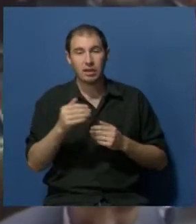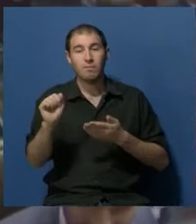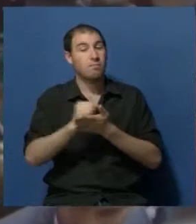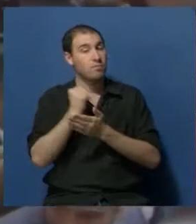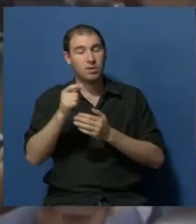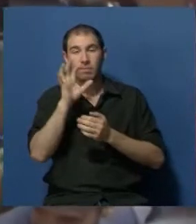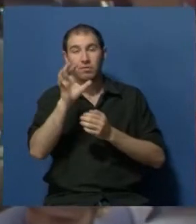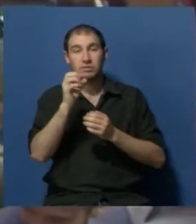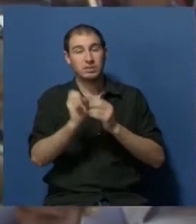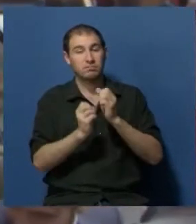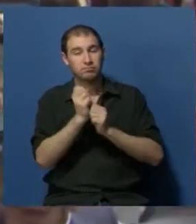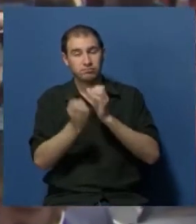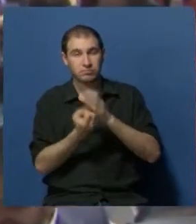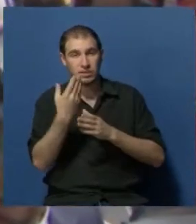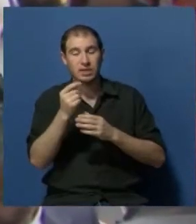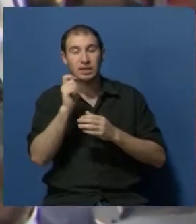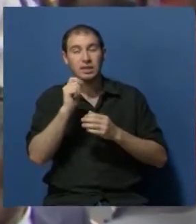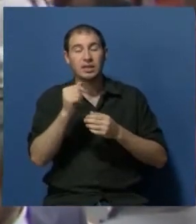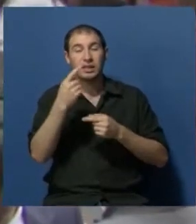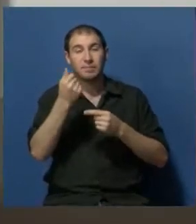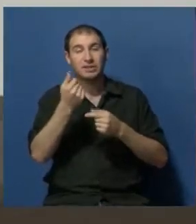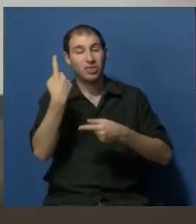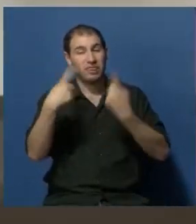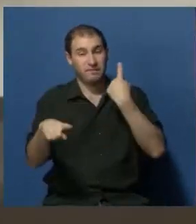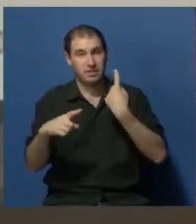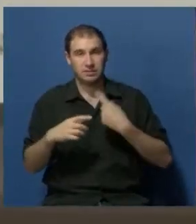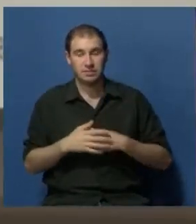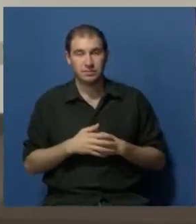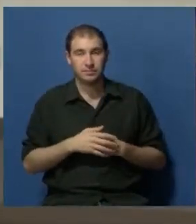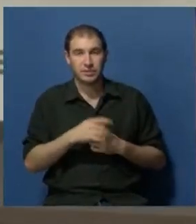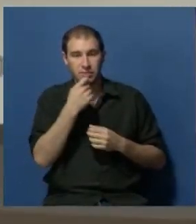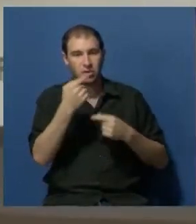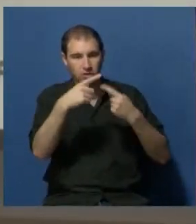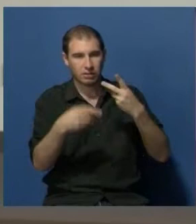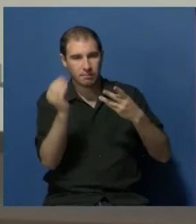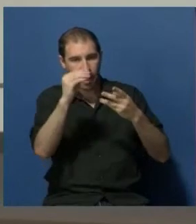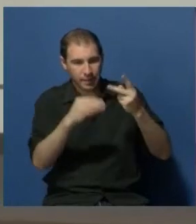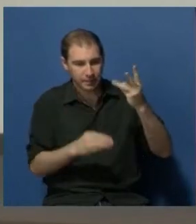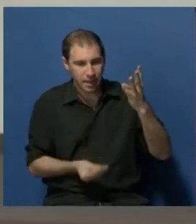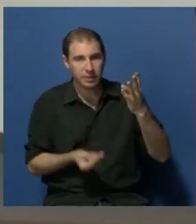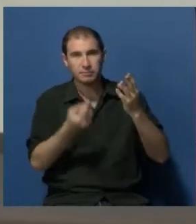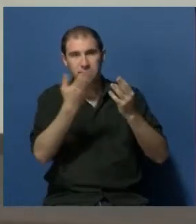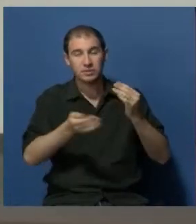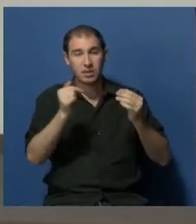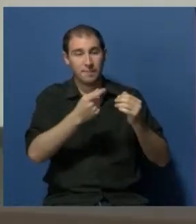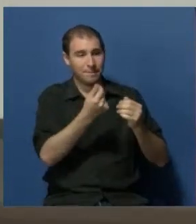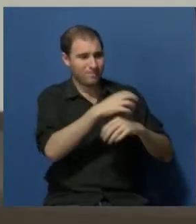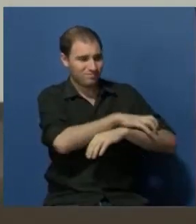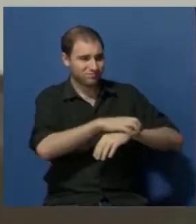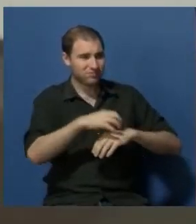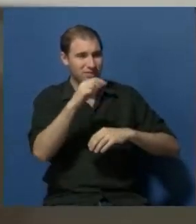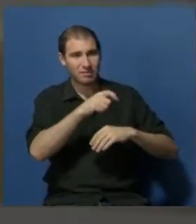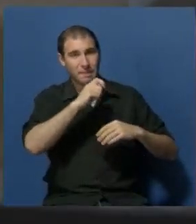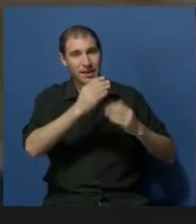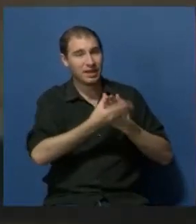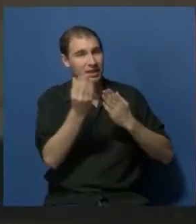ser una provincia productora en tarifas diferenciales. Entonces, vos vas sumando todo esto, las personas tienen menos recursos para